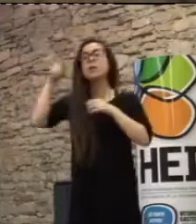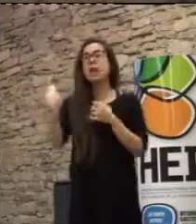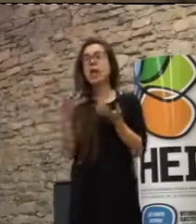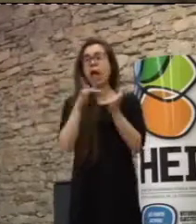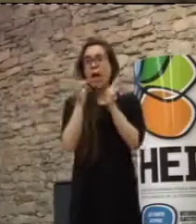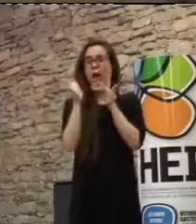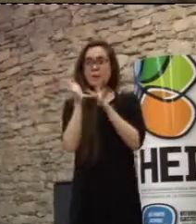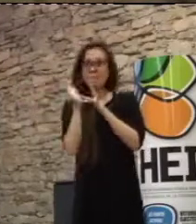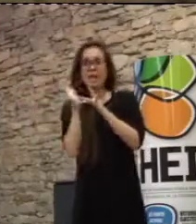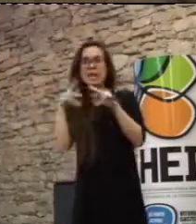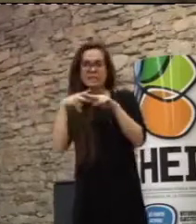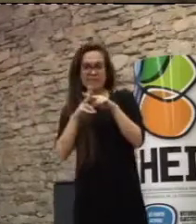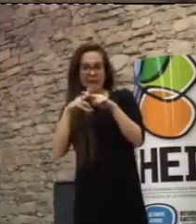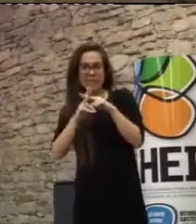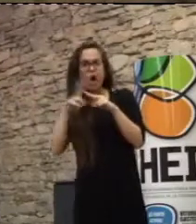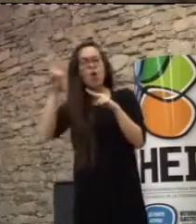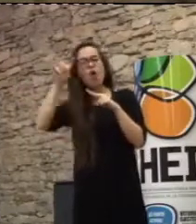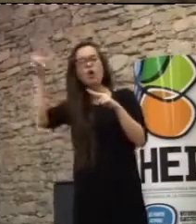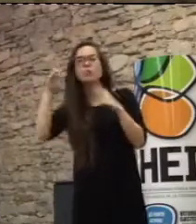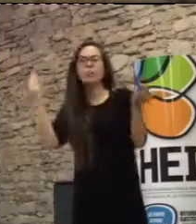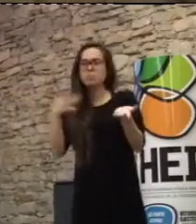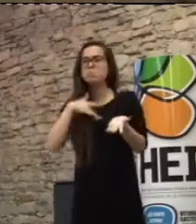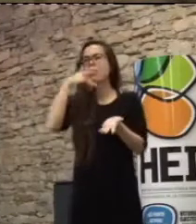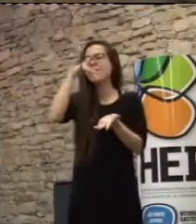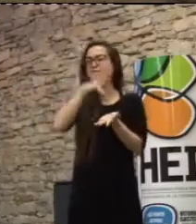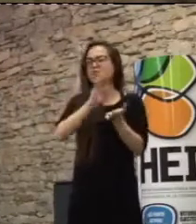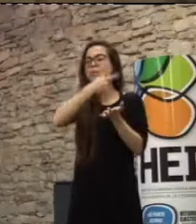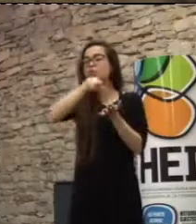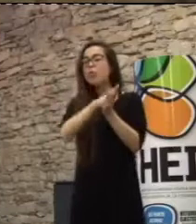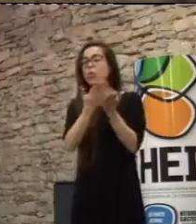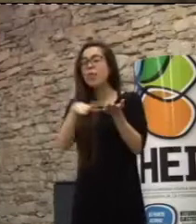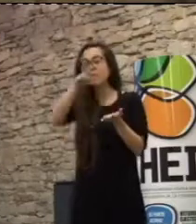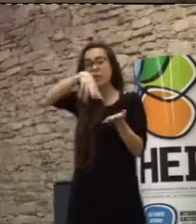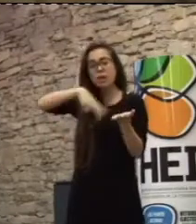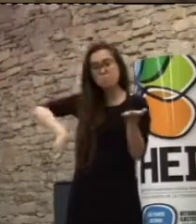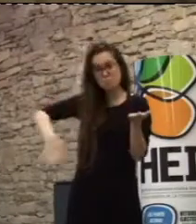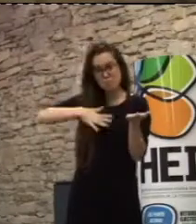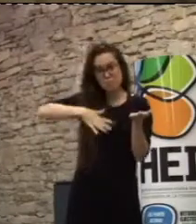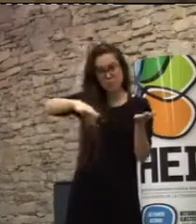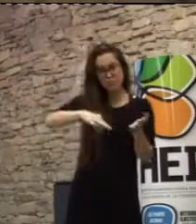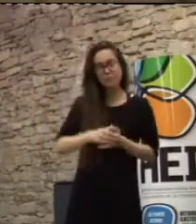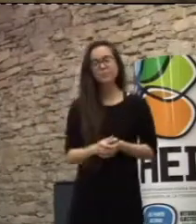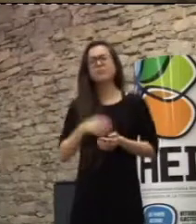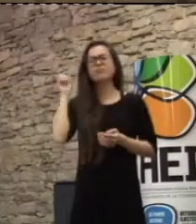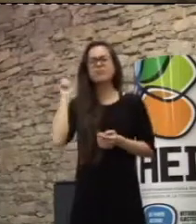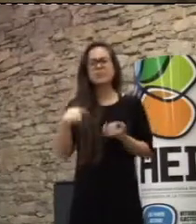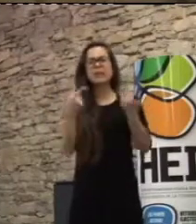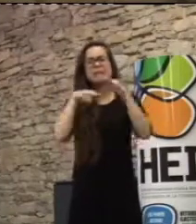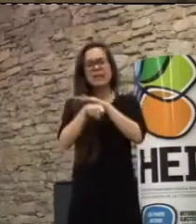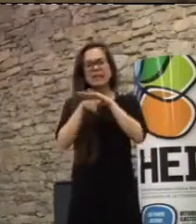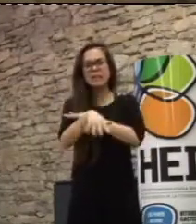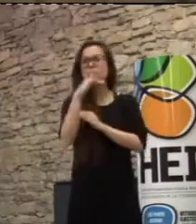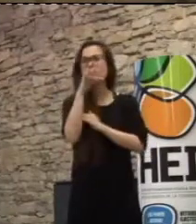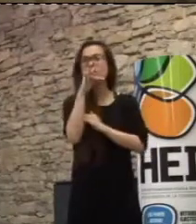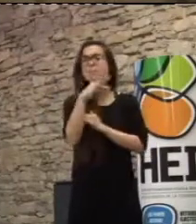pero bueno esto ya son fechas que tendréis o que tenéis en el cuaderno que os hemos facilitado otros sobre gestión positiva del